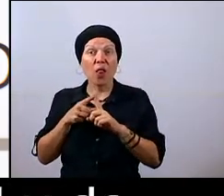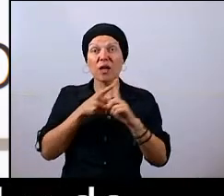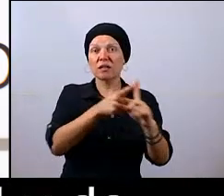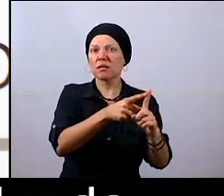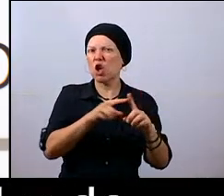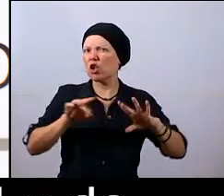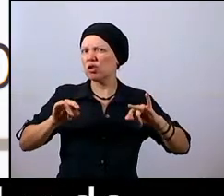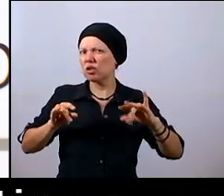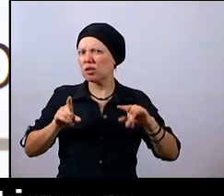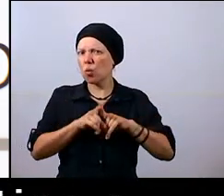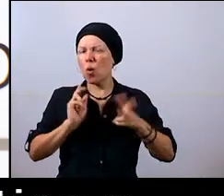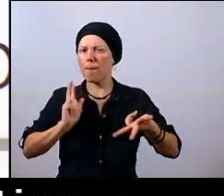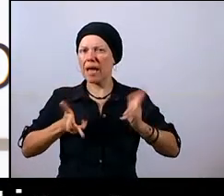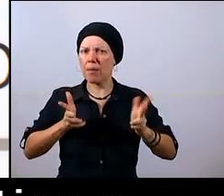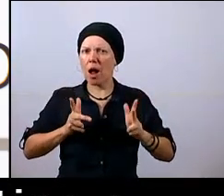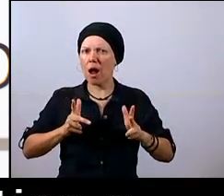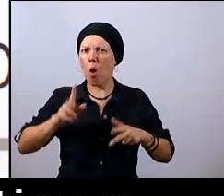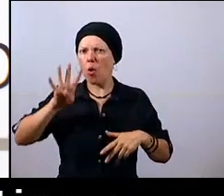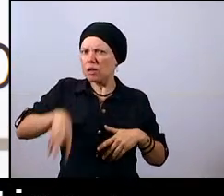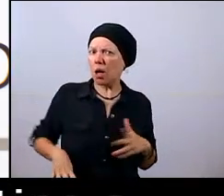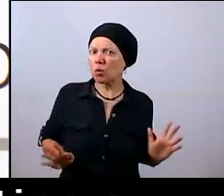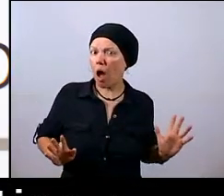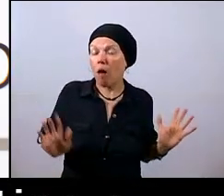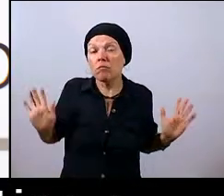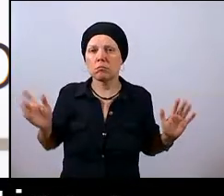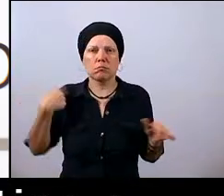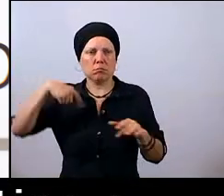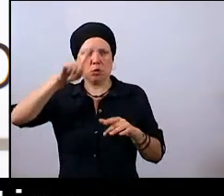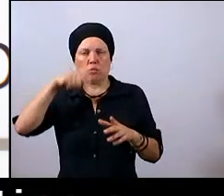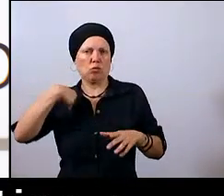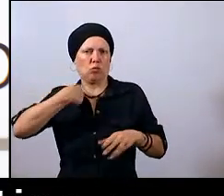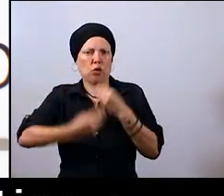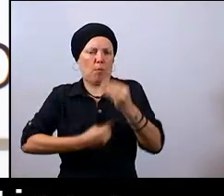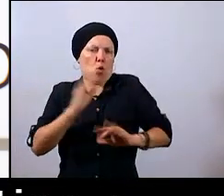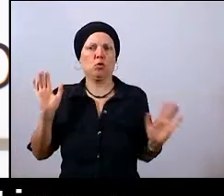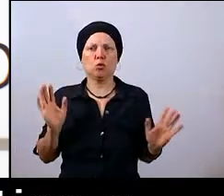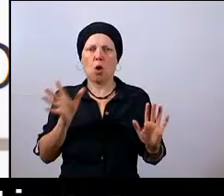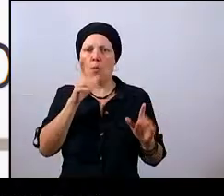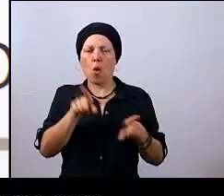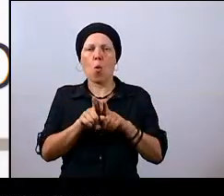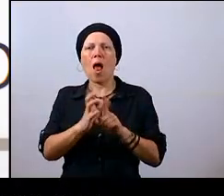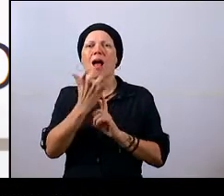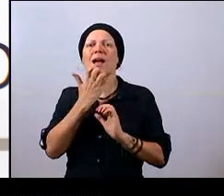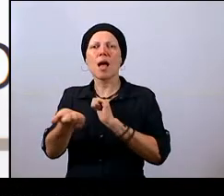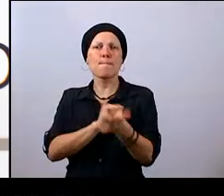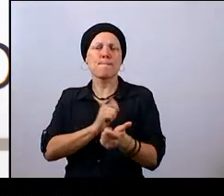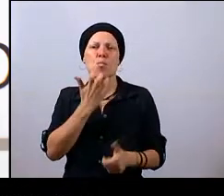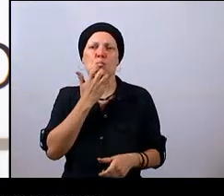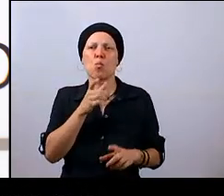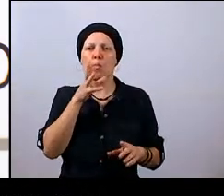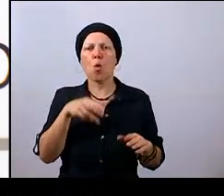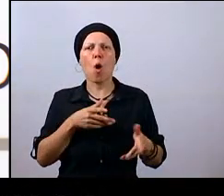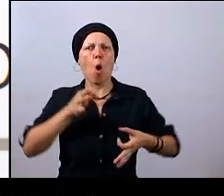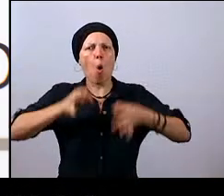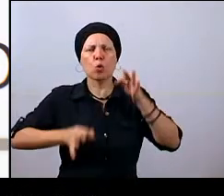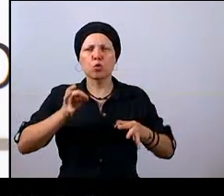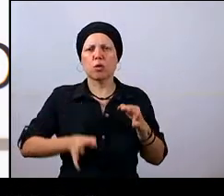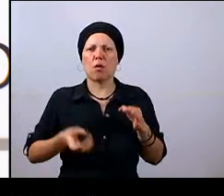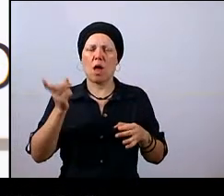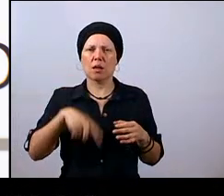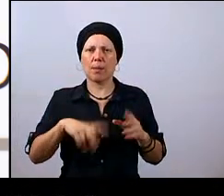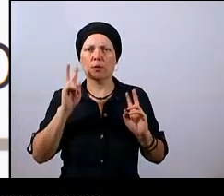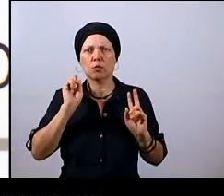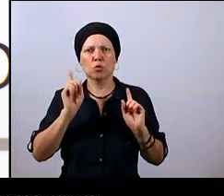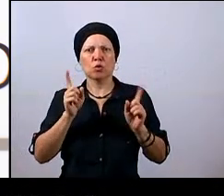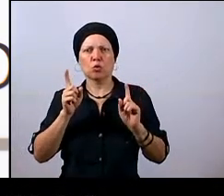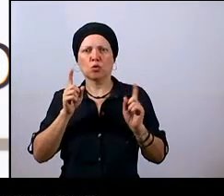territorios como País Vasco o Cataluña? Nosotros ya hemos actuado frente a un ejemplo más de esa injusticia y de mirar